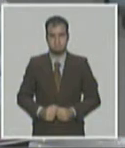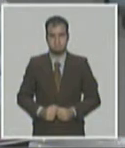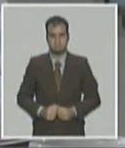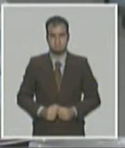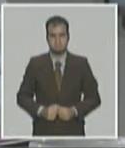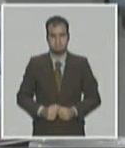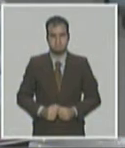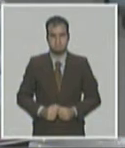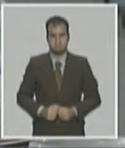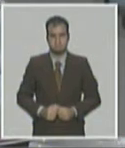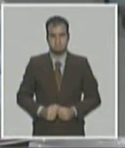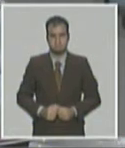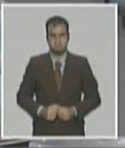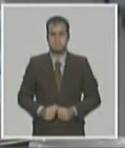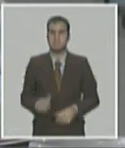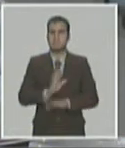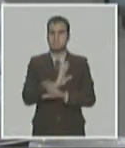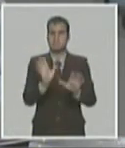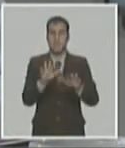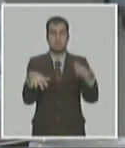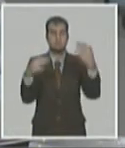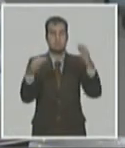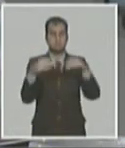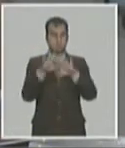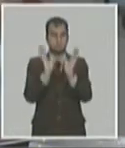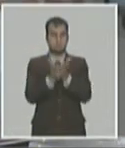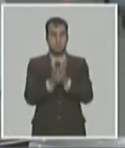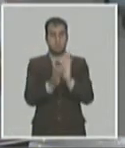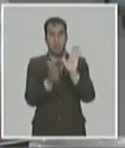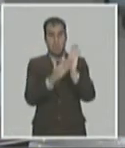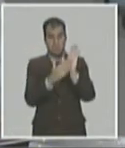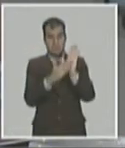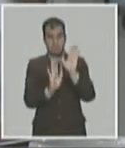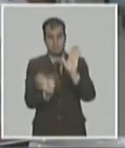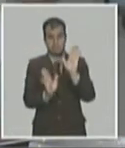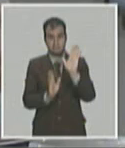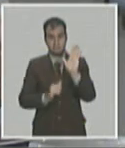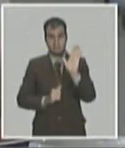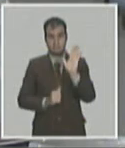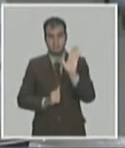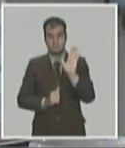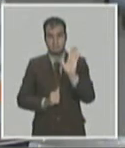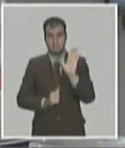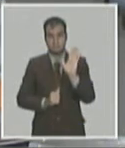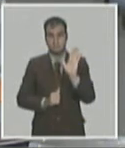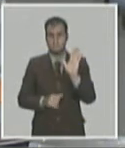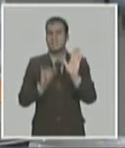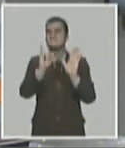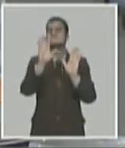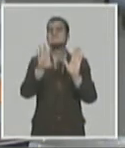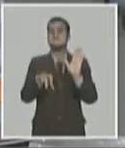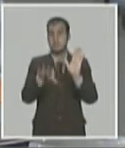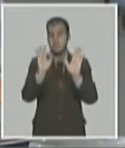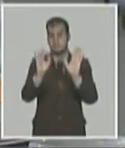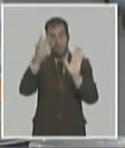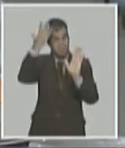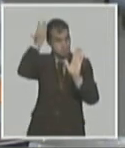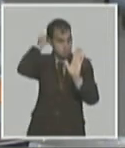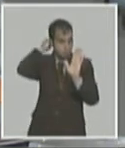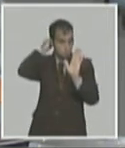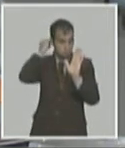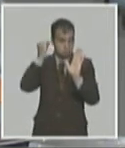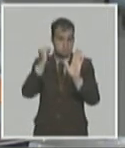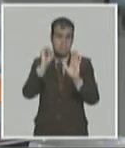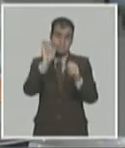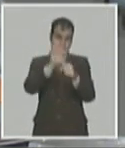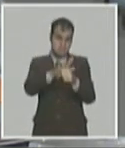se contó con los documentos que he hecho alusión, el informe central de nuestro general de Ejército, Raúl Castro Ruz,